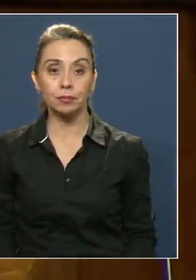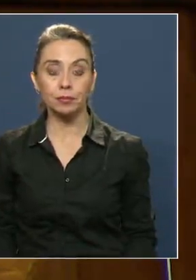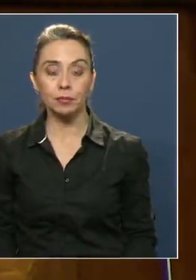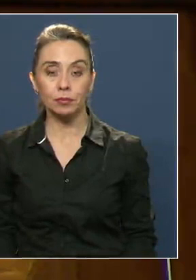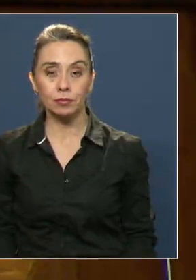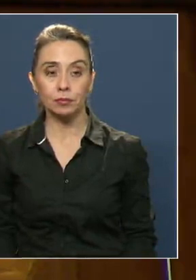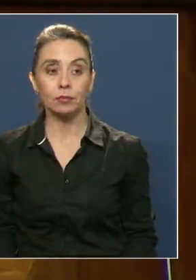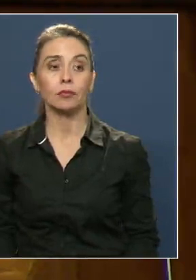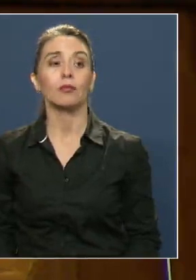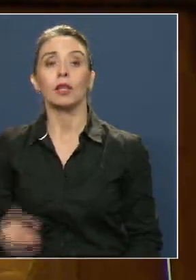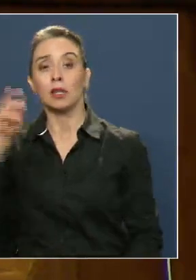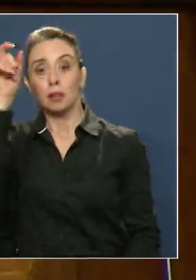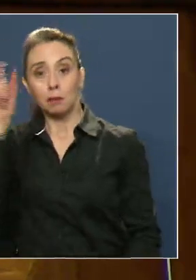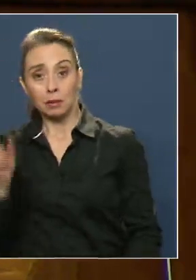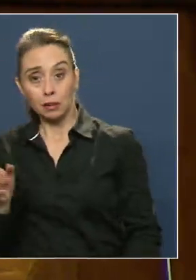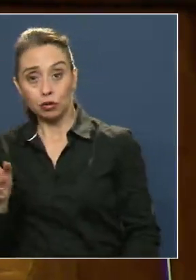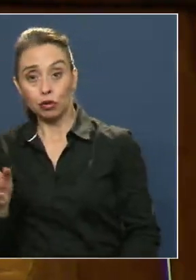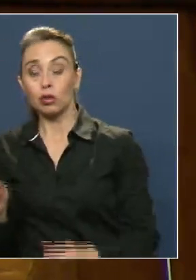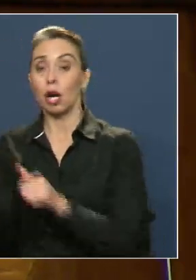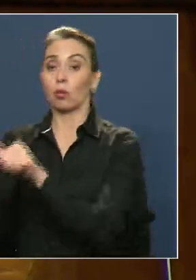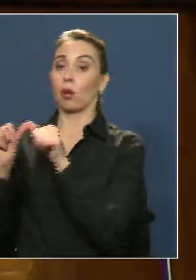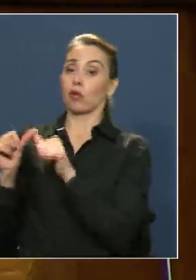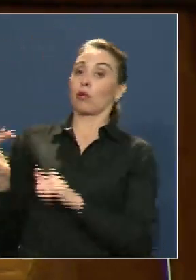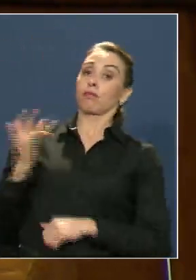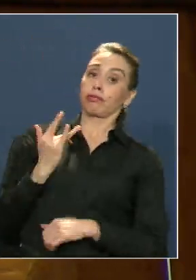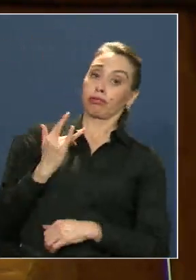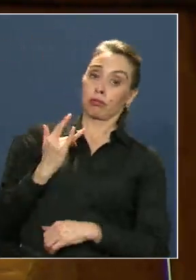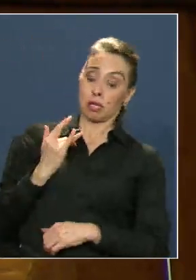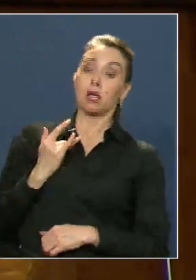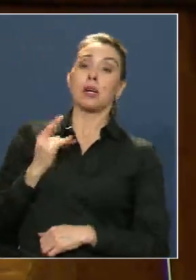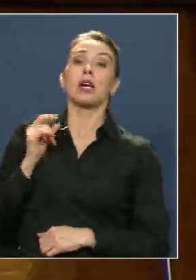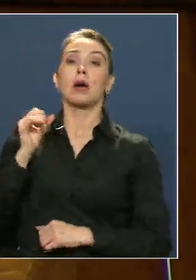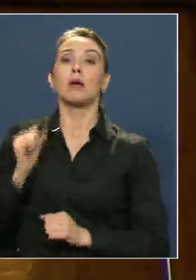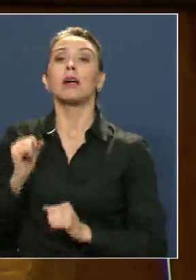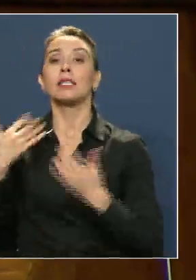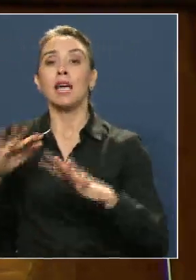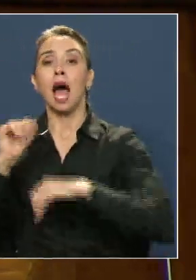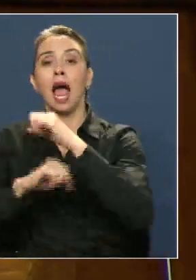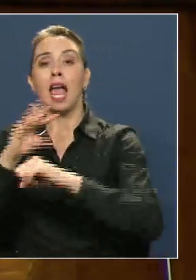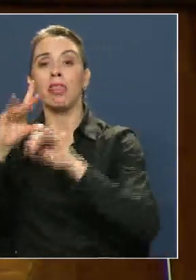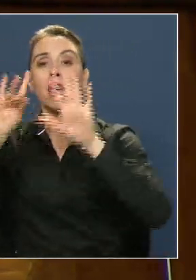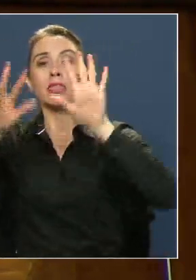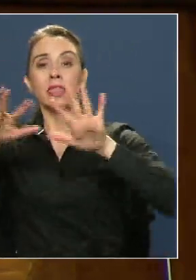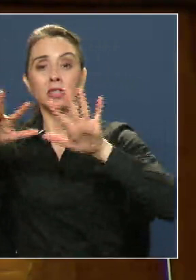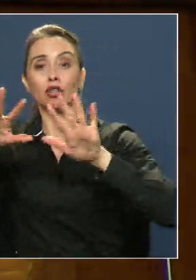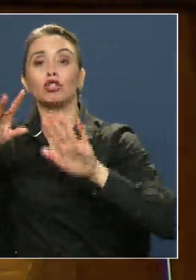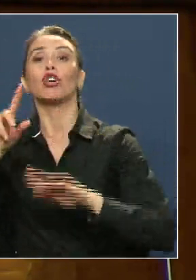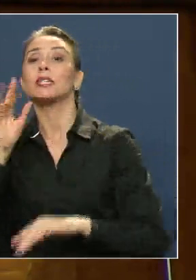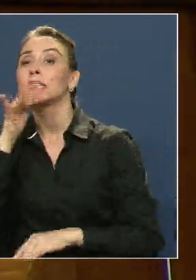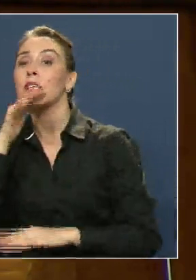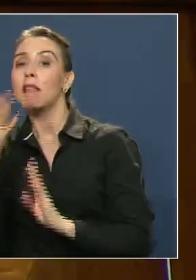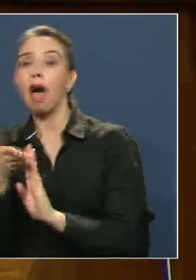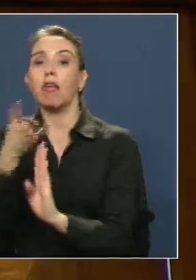Esto desde que el ofendido por el delito haya cumplido los 18 años de edad, si es que no se ha ejercido antes la acción